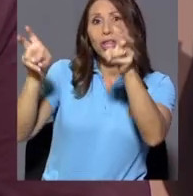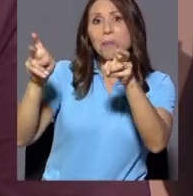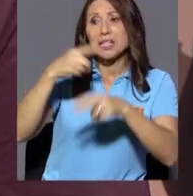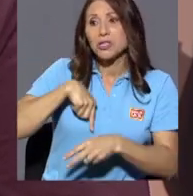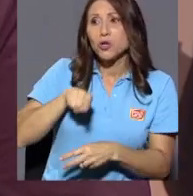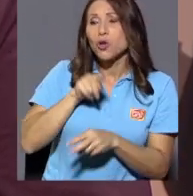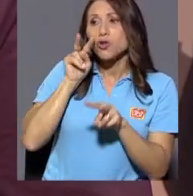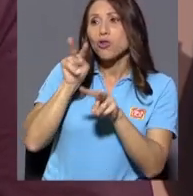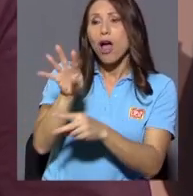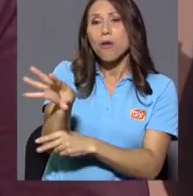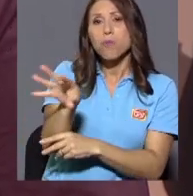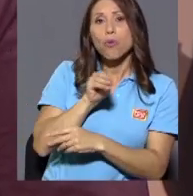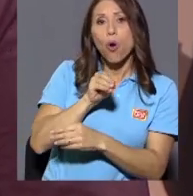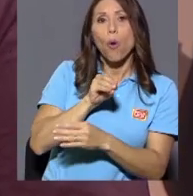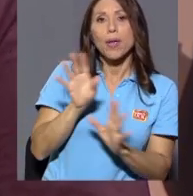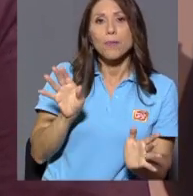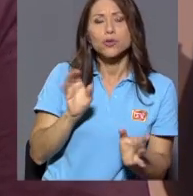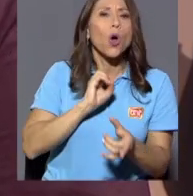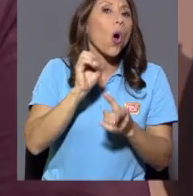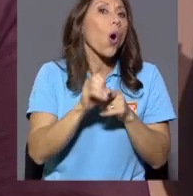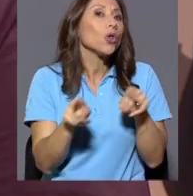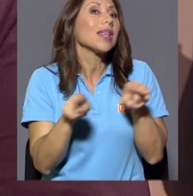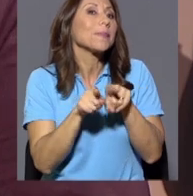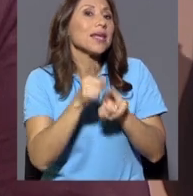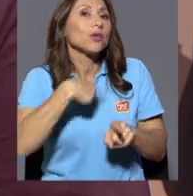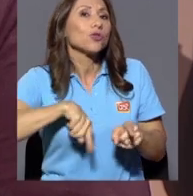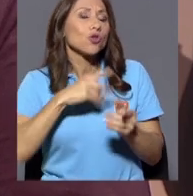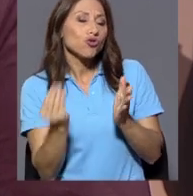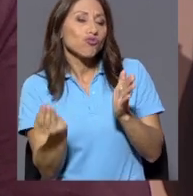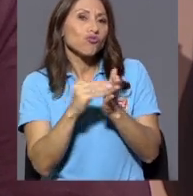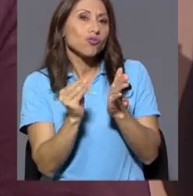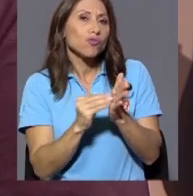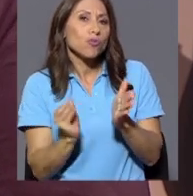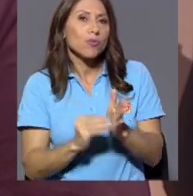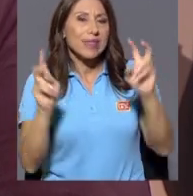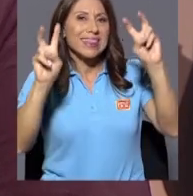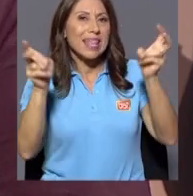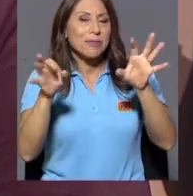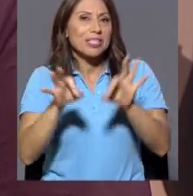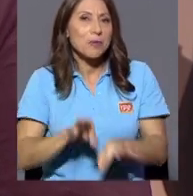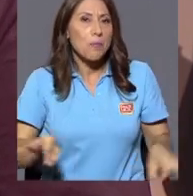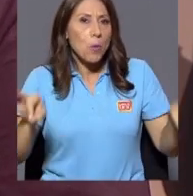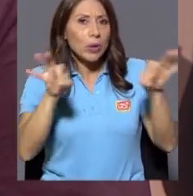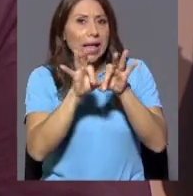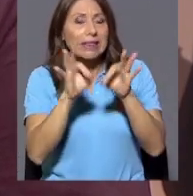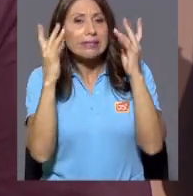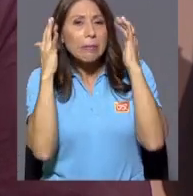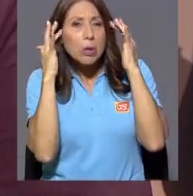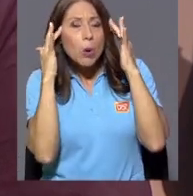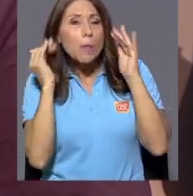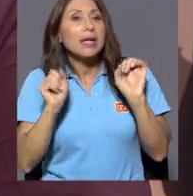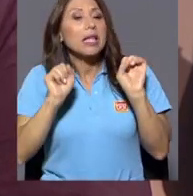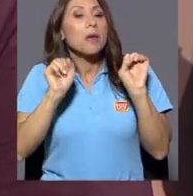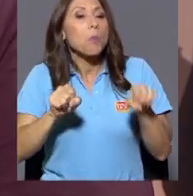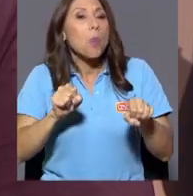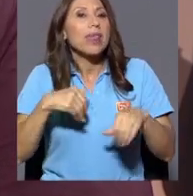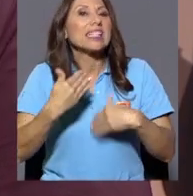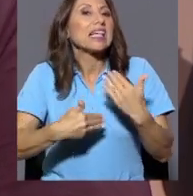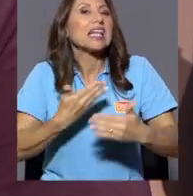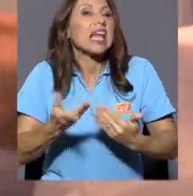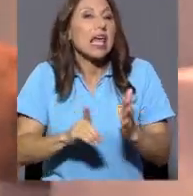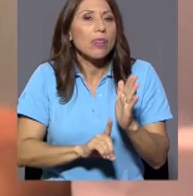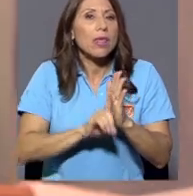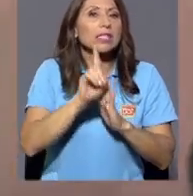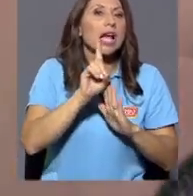ponemos en la agenda también los temas que son importantes que le preocupan y que pueden ser el desarrollo local que